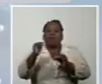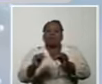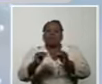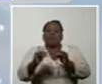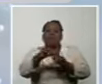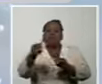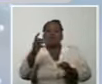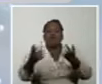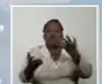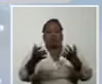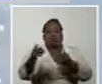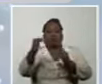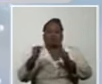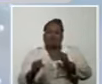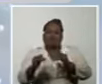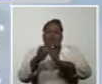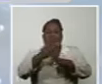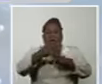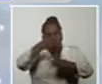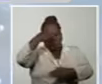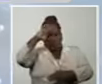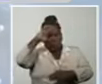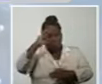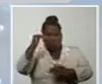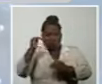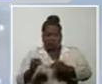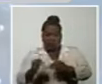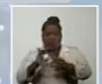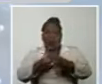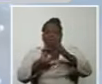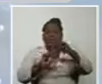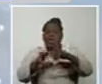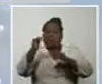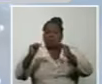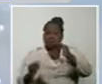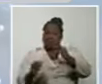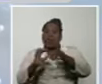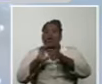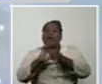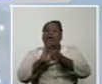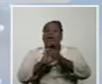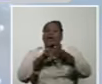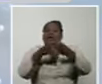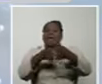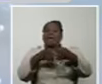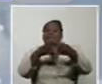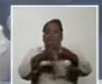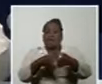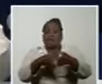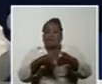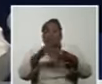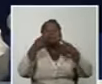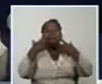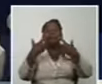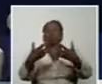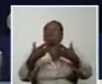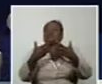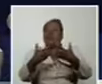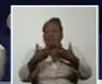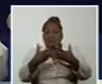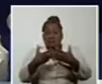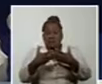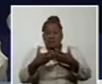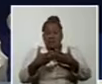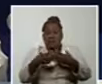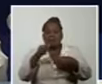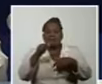Cienfuegos, Santiago de Cuba, Guantánamo y Granma. Momento importante para